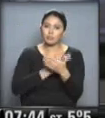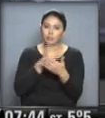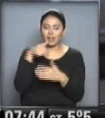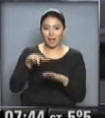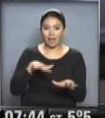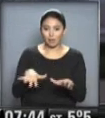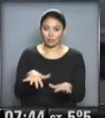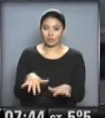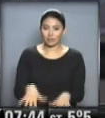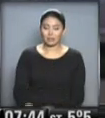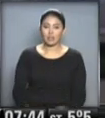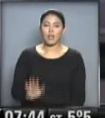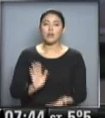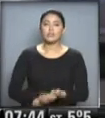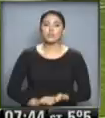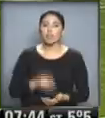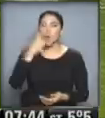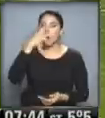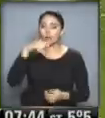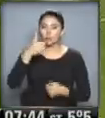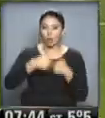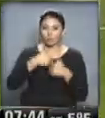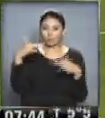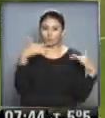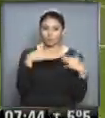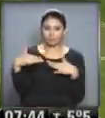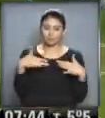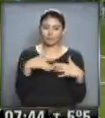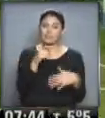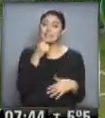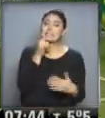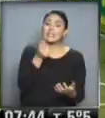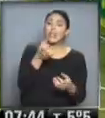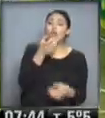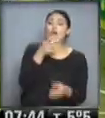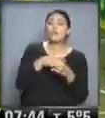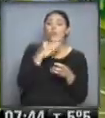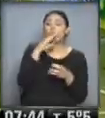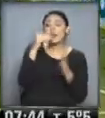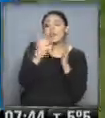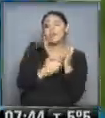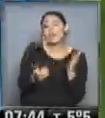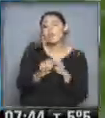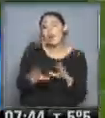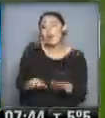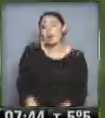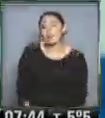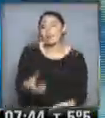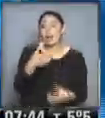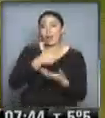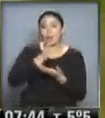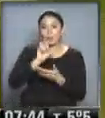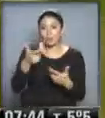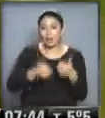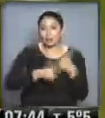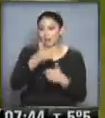en este momento, bueno, lo que fue esta última fecha del torneo final. Sí, Boca, penúltimo, bueno, ¿qué va a ser? Le fue mal. Sin copa, sin